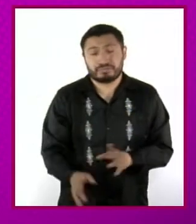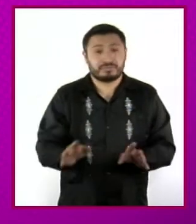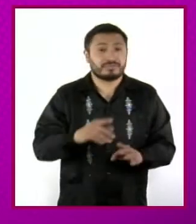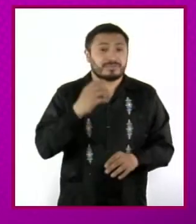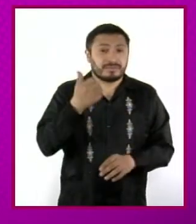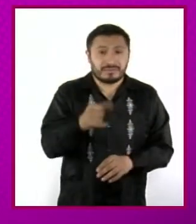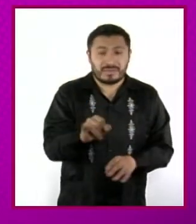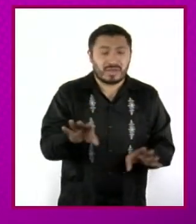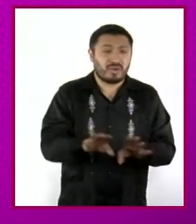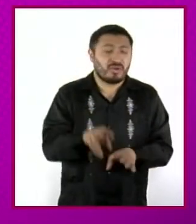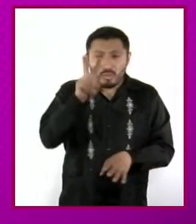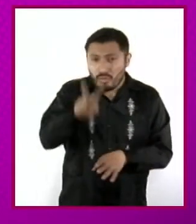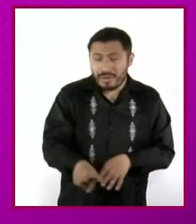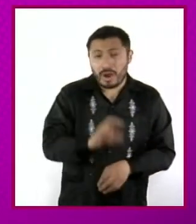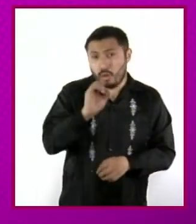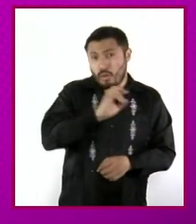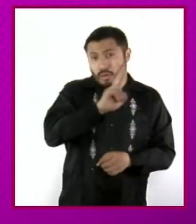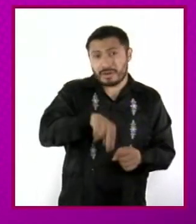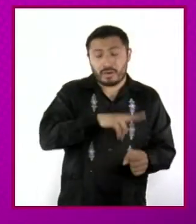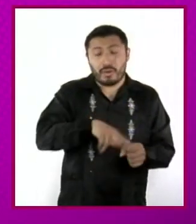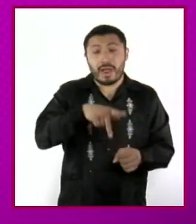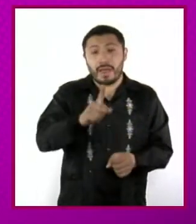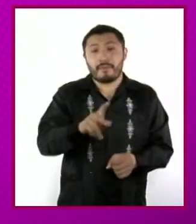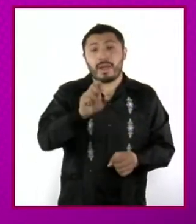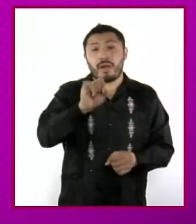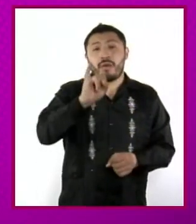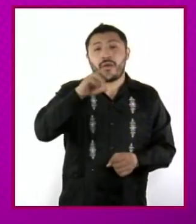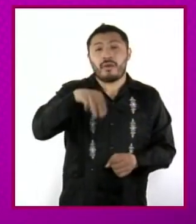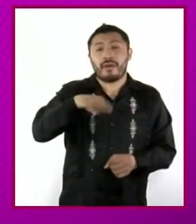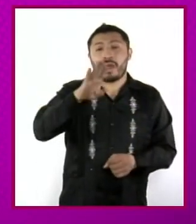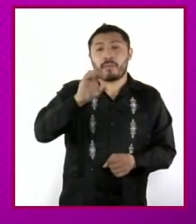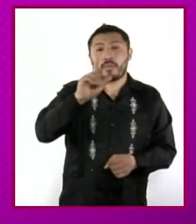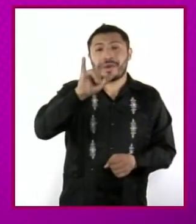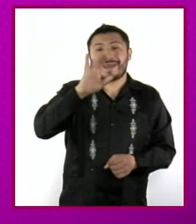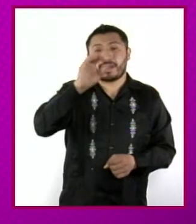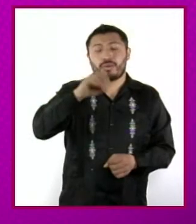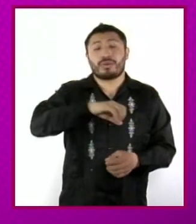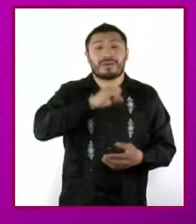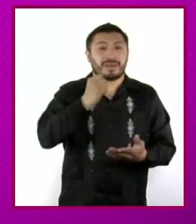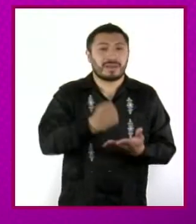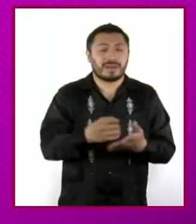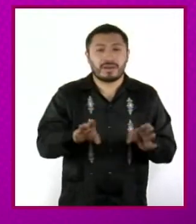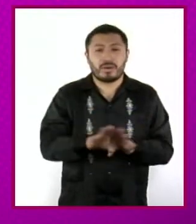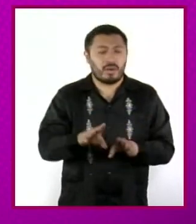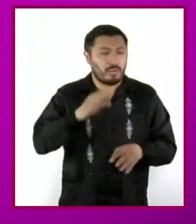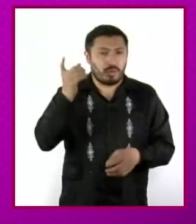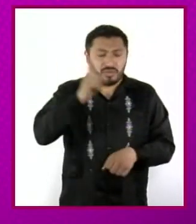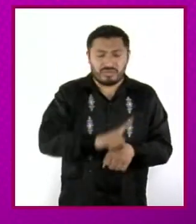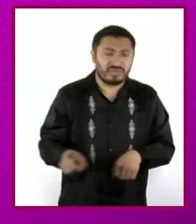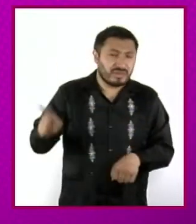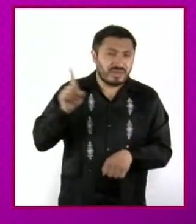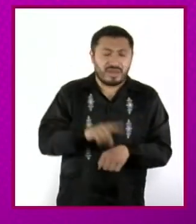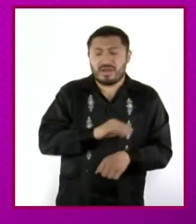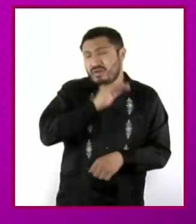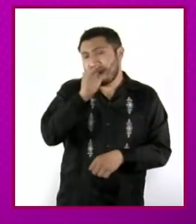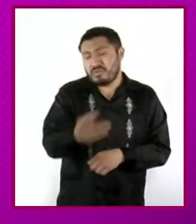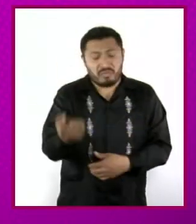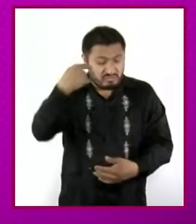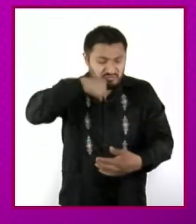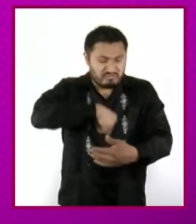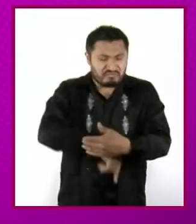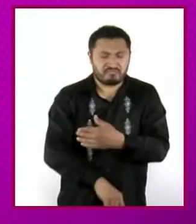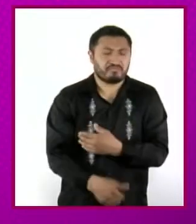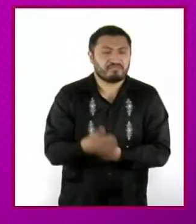el natural. Mientras que el simbólico, a final de cuentas, es todos los días estamos muriendo dentro de